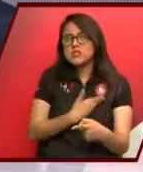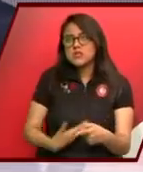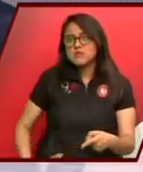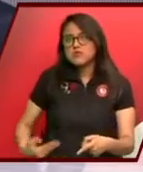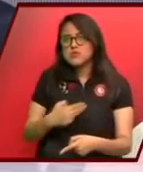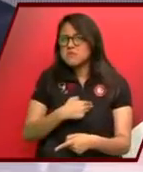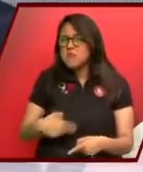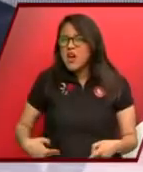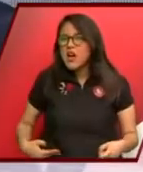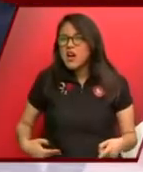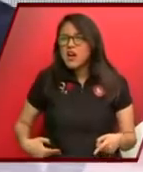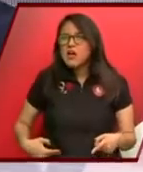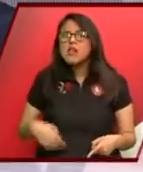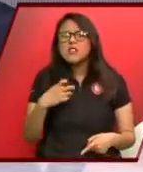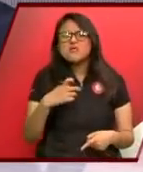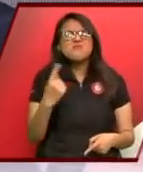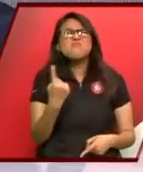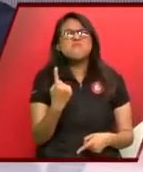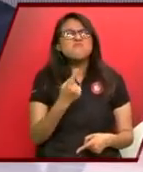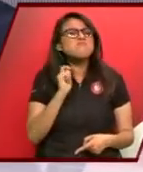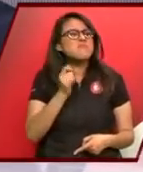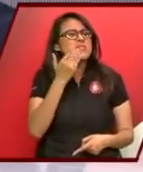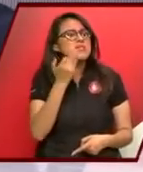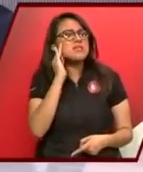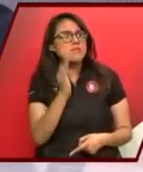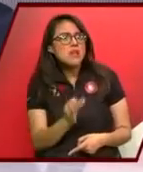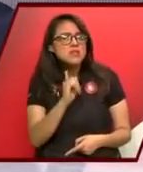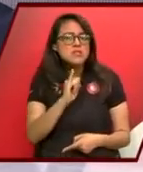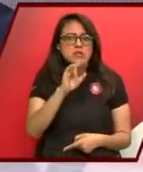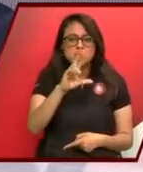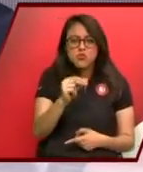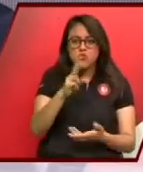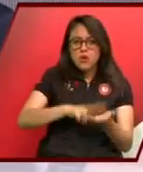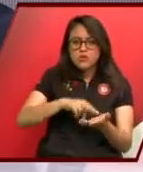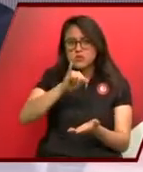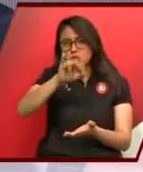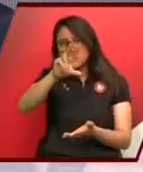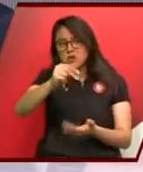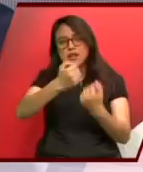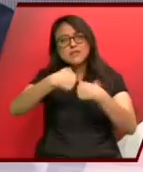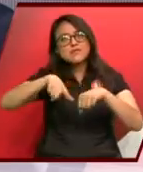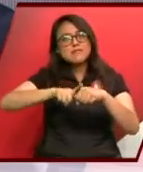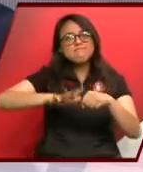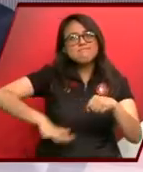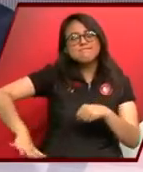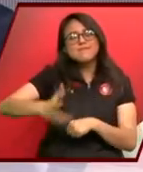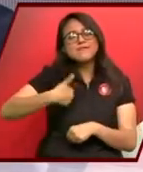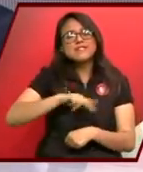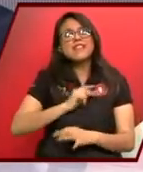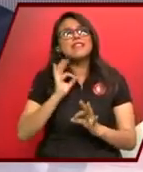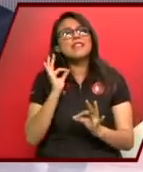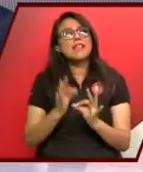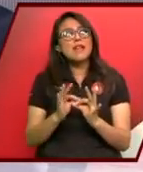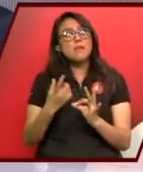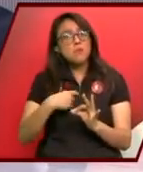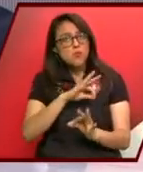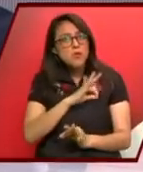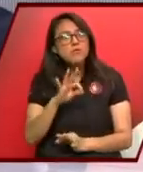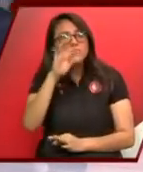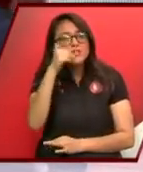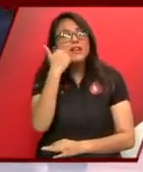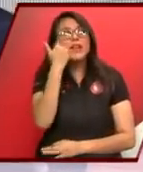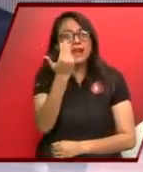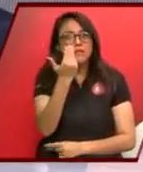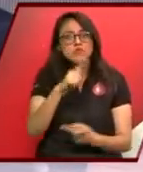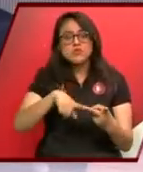presidentes municipales. Ellos que tienen que ver si se los autorizan, si les alcanza el presupuesto. La sociedad civil hemos descubierto que podemos,